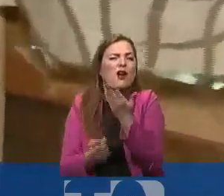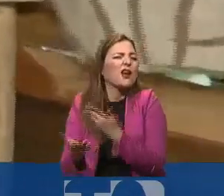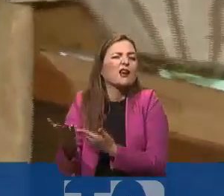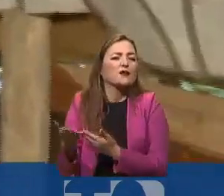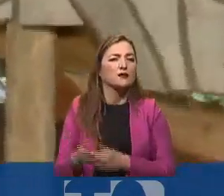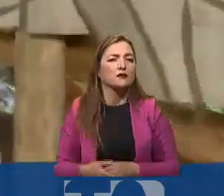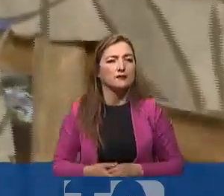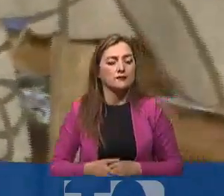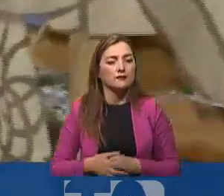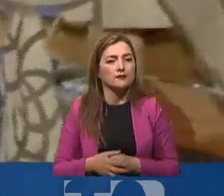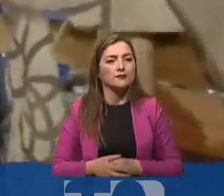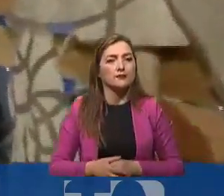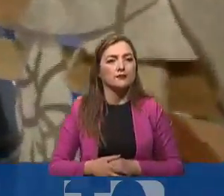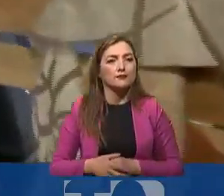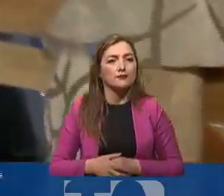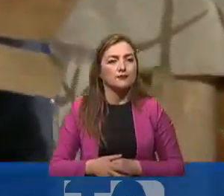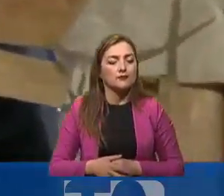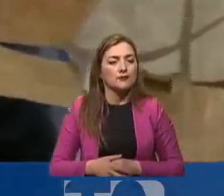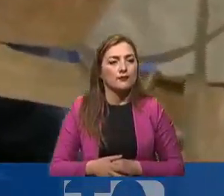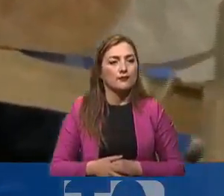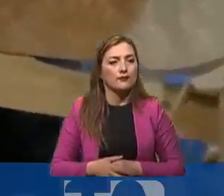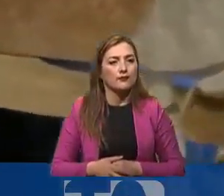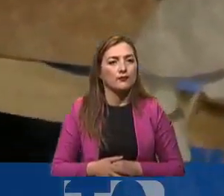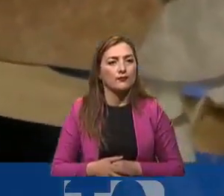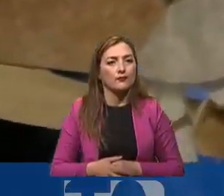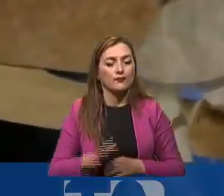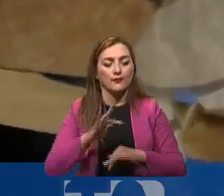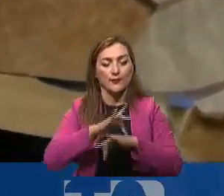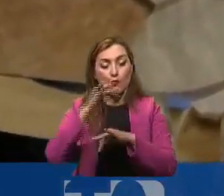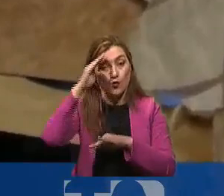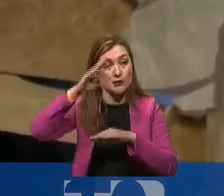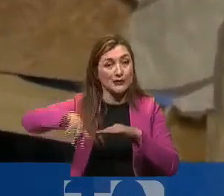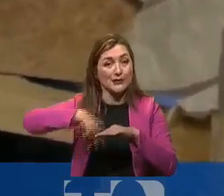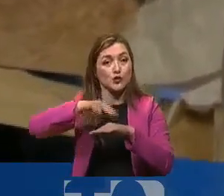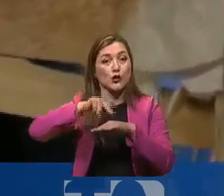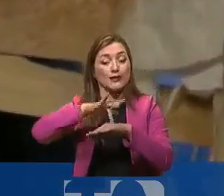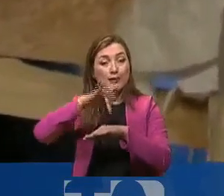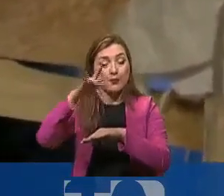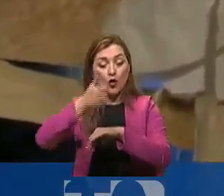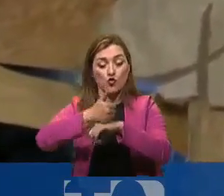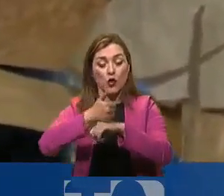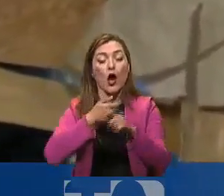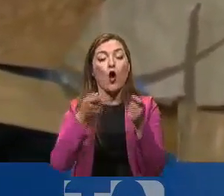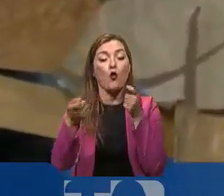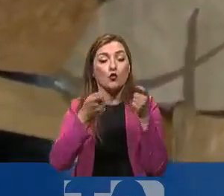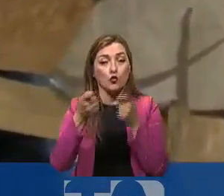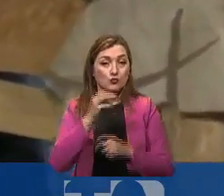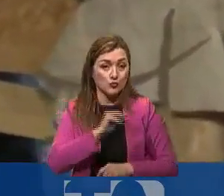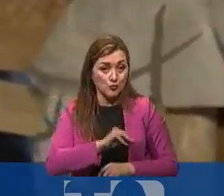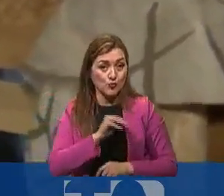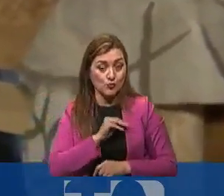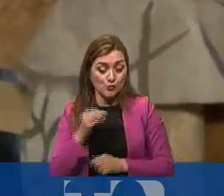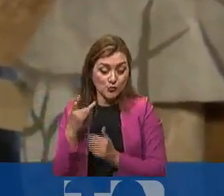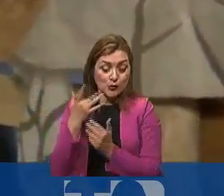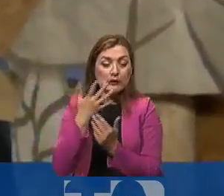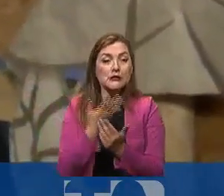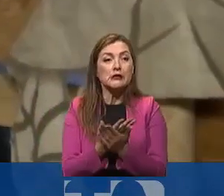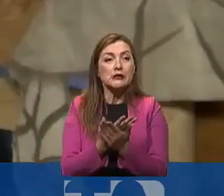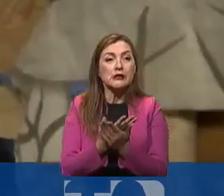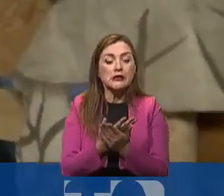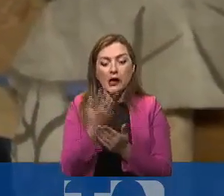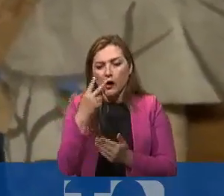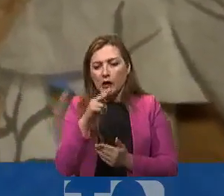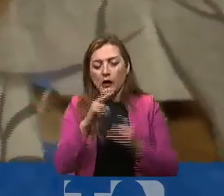hasta el momento? Bueno, desde tempranas horas estamos ya acá la Policía Nacional con las autoridades de control del municipio. Vamos ubicando